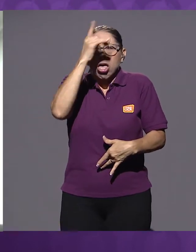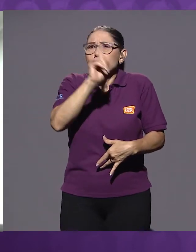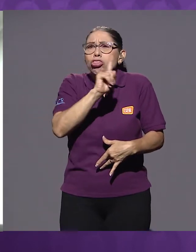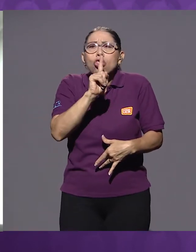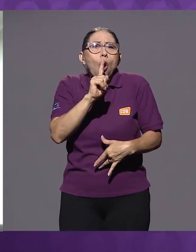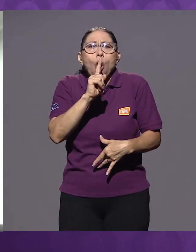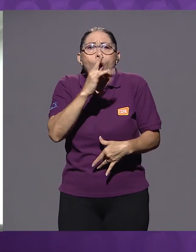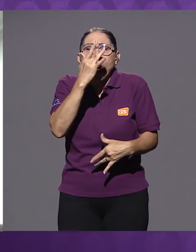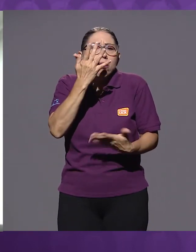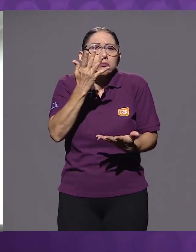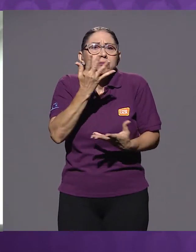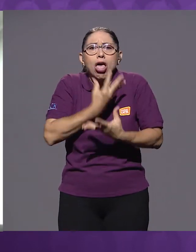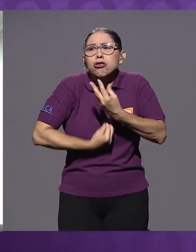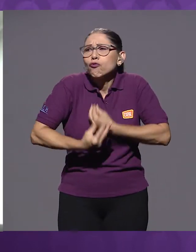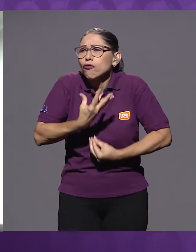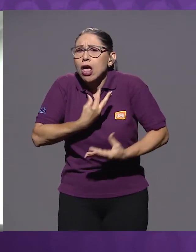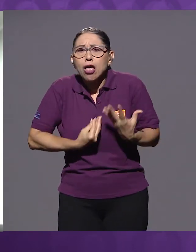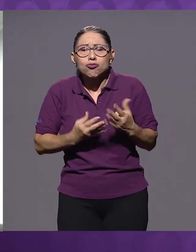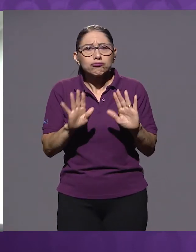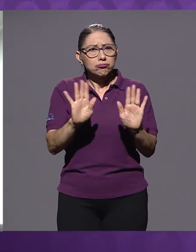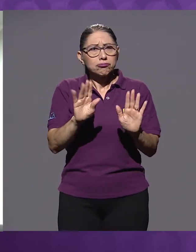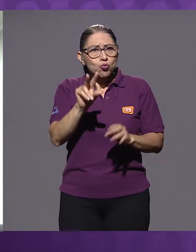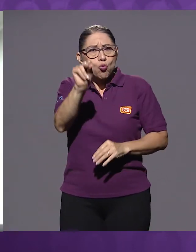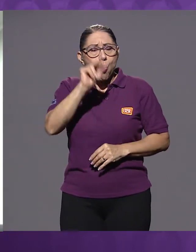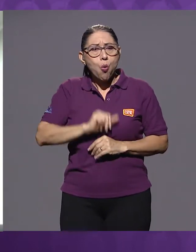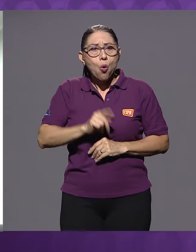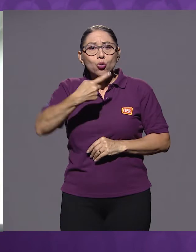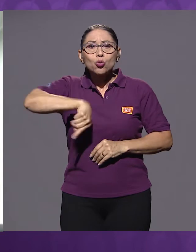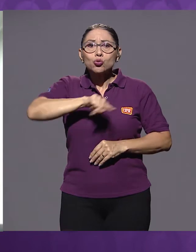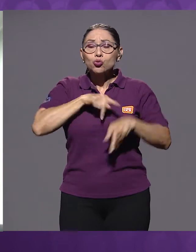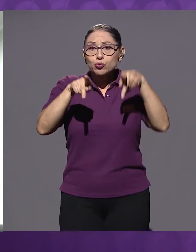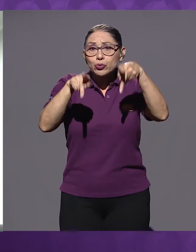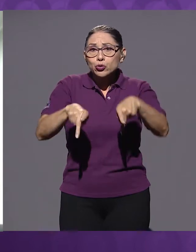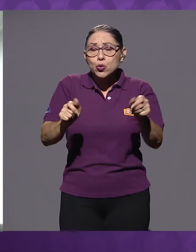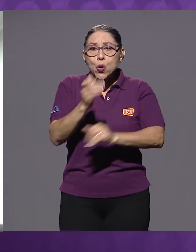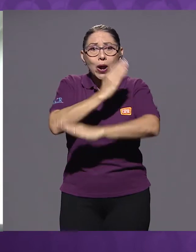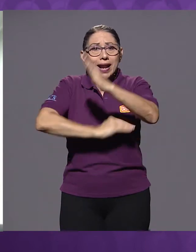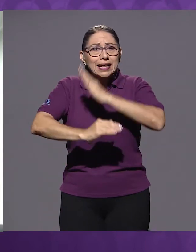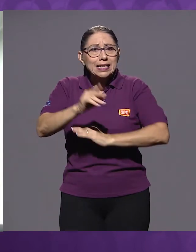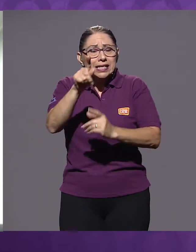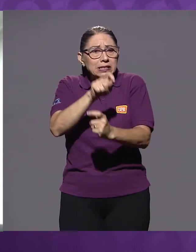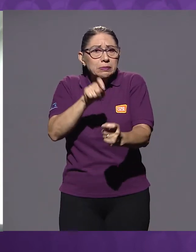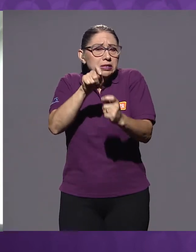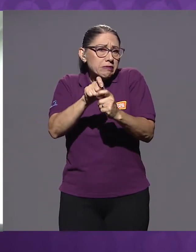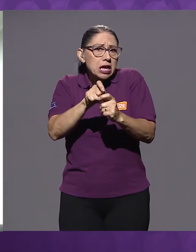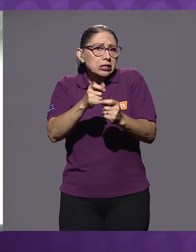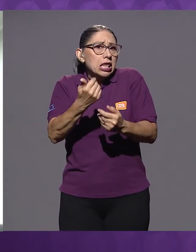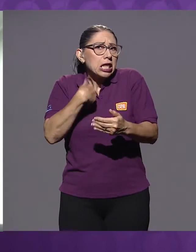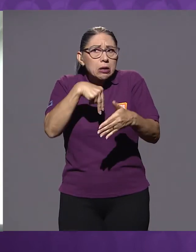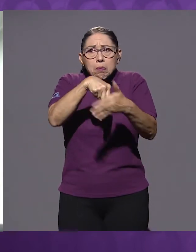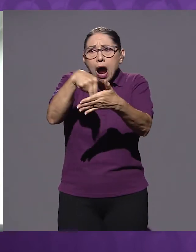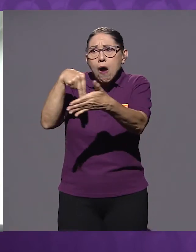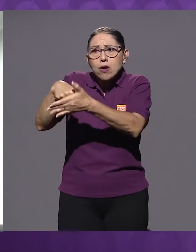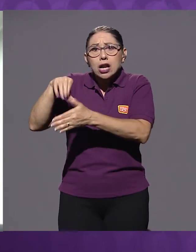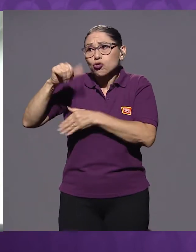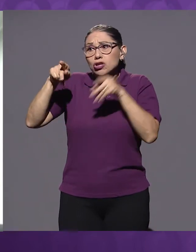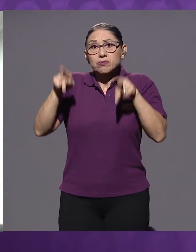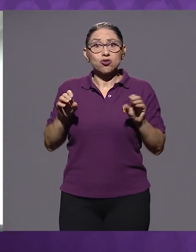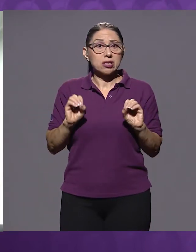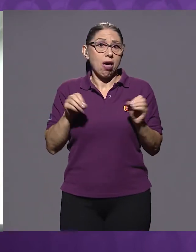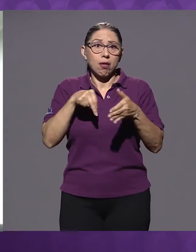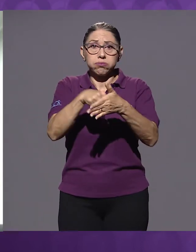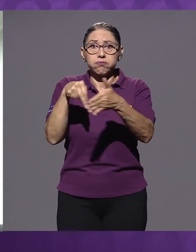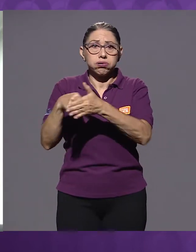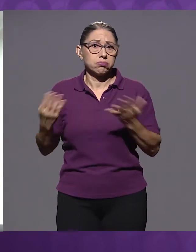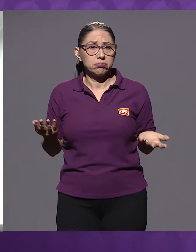sufriendo. Somos personas con unas características específicas que se enfrentan a barreras que otras personas no. Eso es